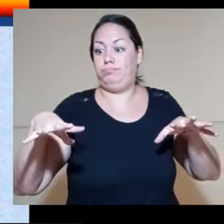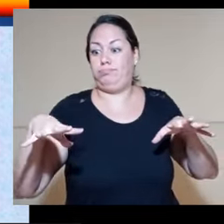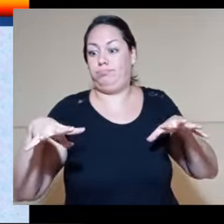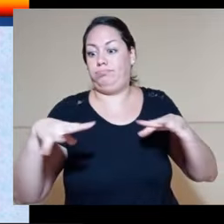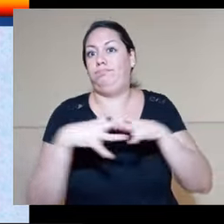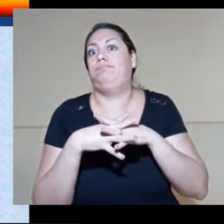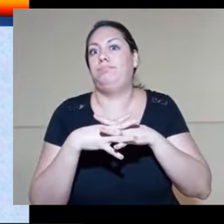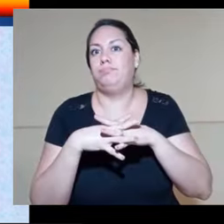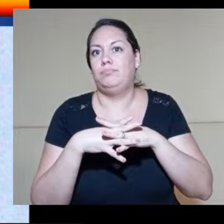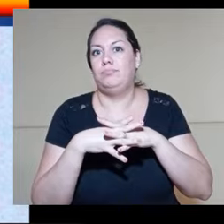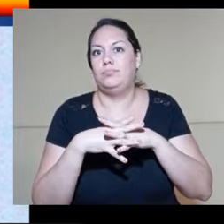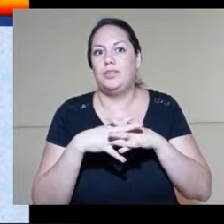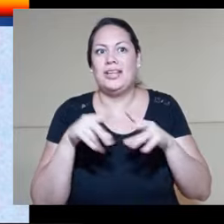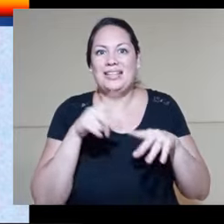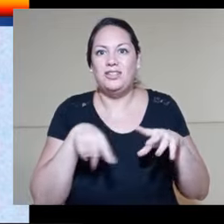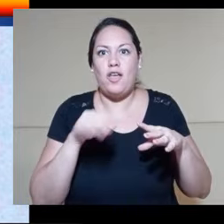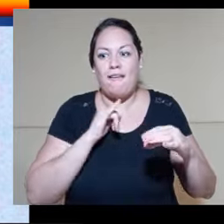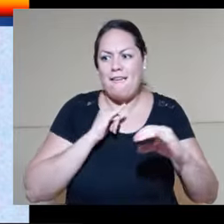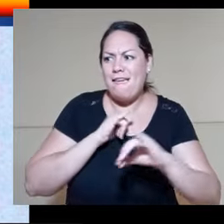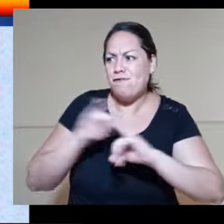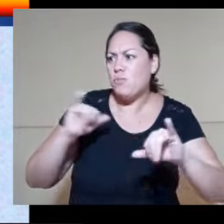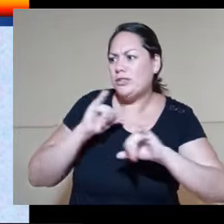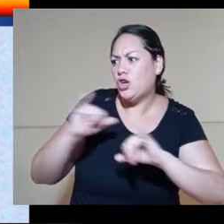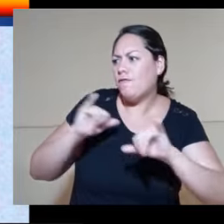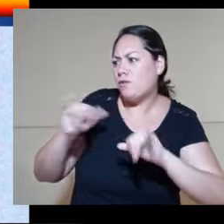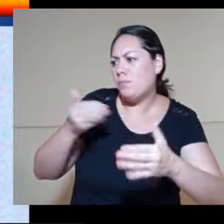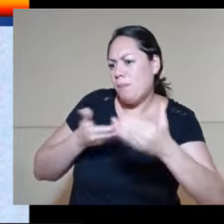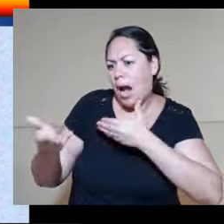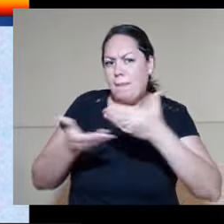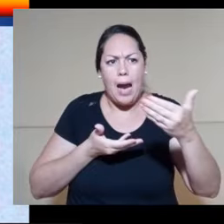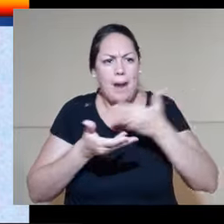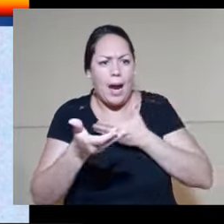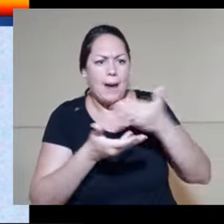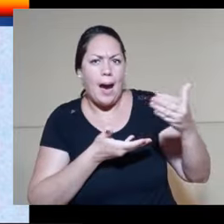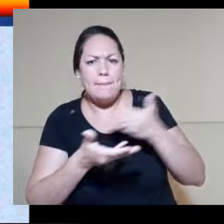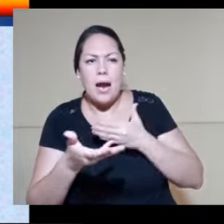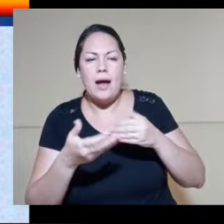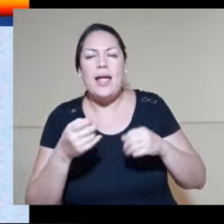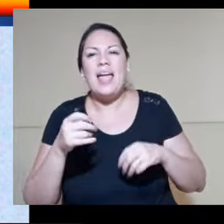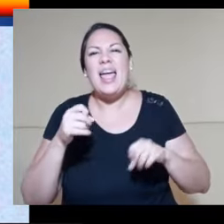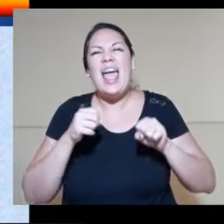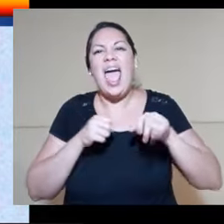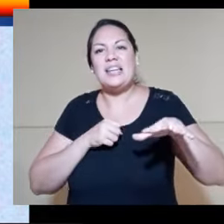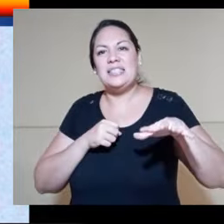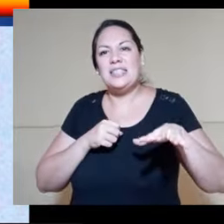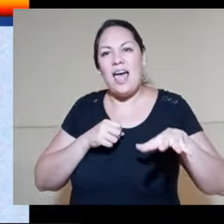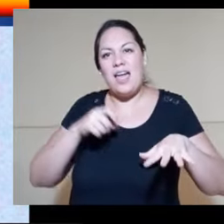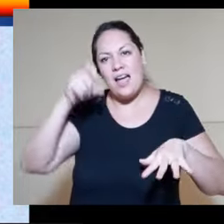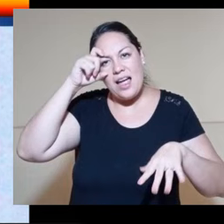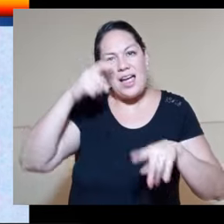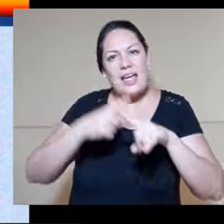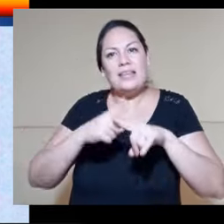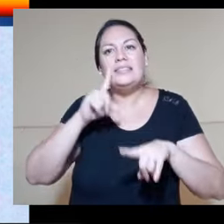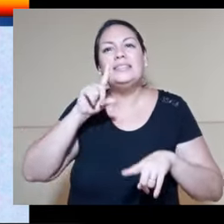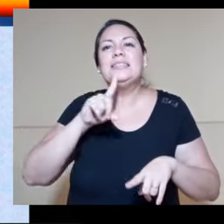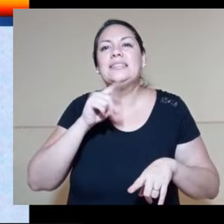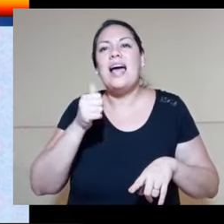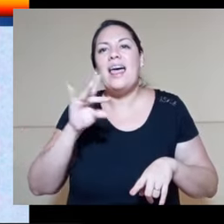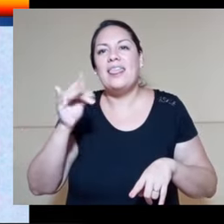está excitando las células, las neuronas, están siendo excitadas las sinapsis